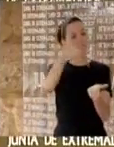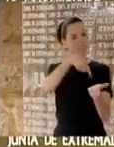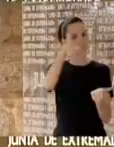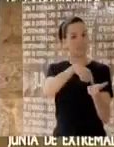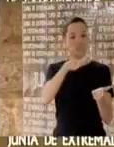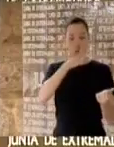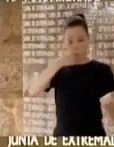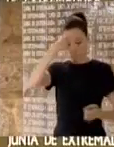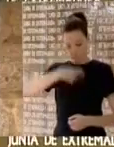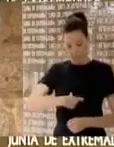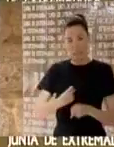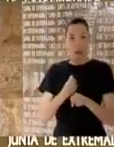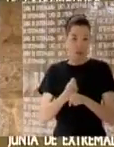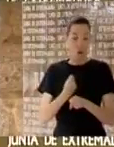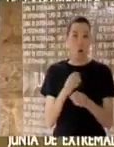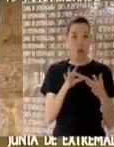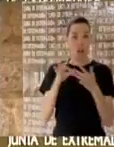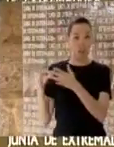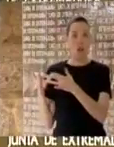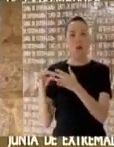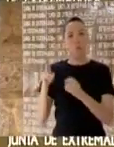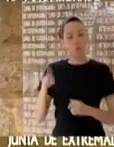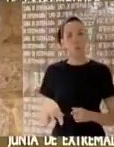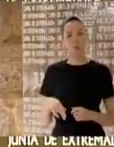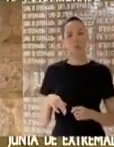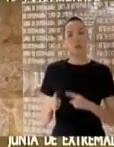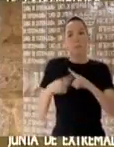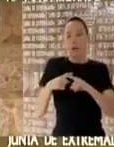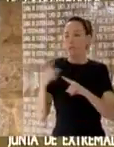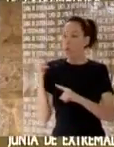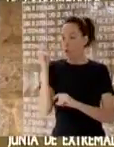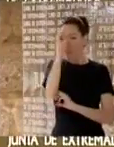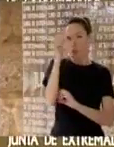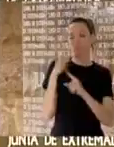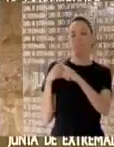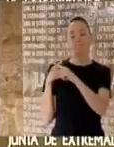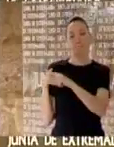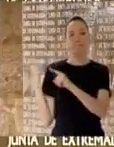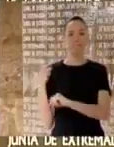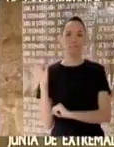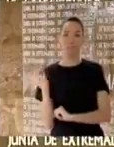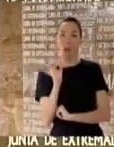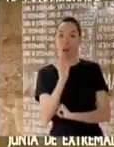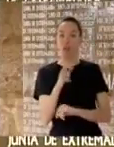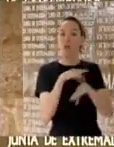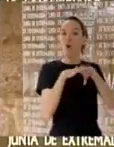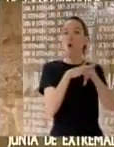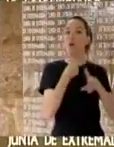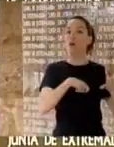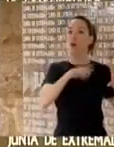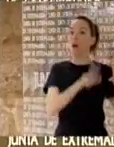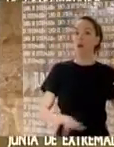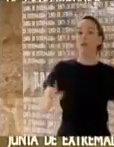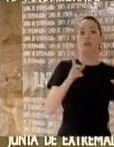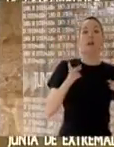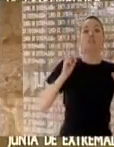como líder de la oposición y que comparto, por cierto, con el presidente de la Junta de Extremadura, de que el Gobierno de España no solamente convoque el Consejo de Política Fiscal y